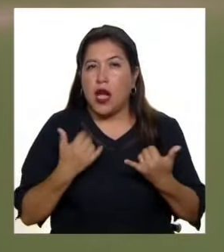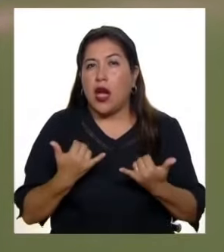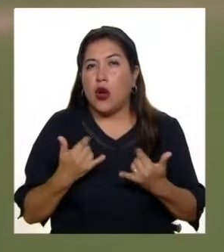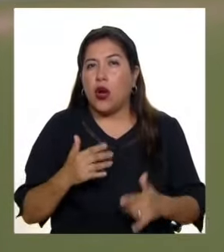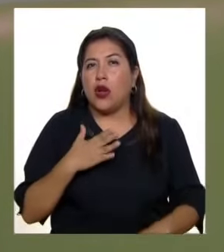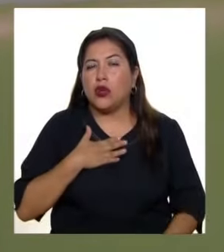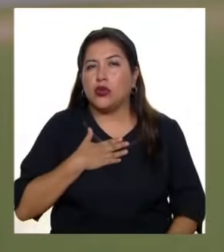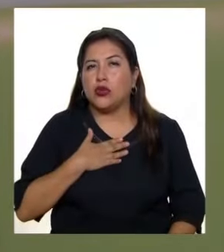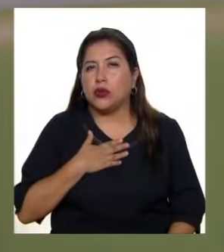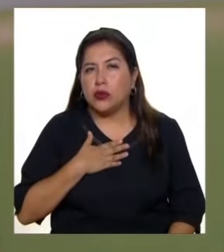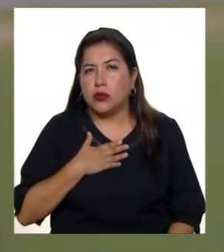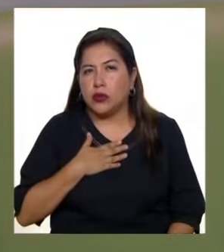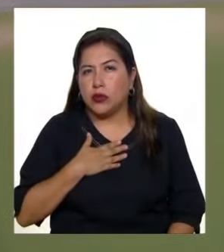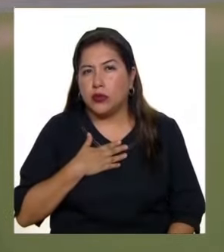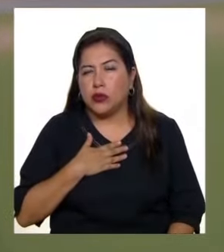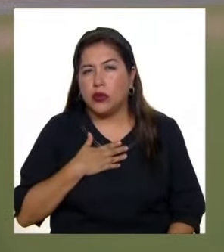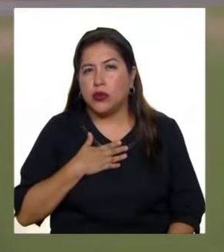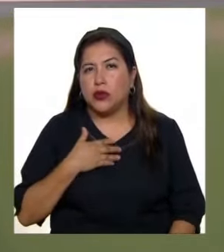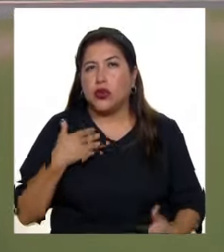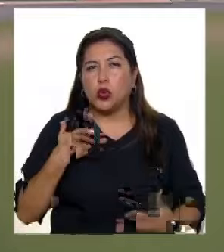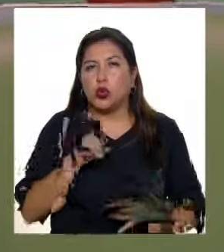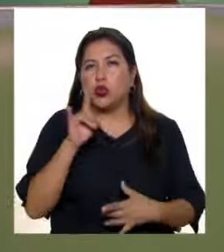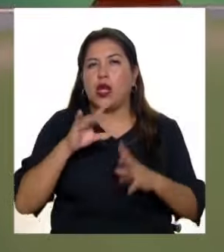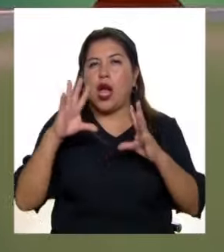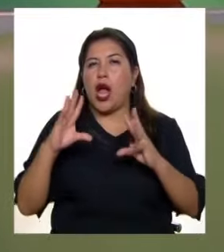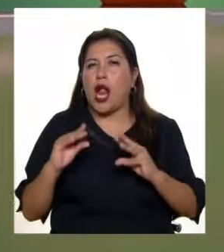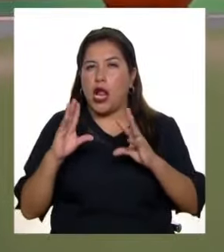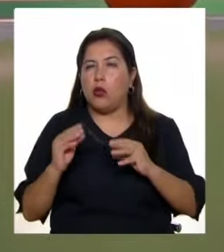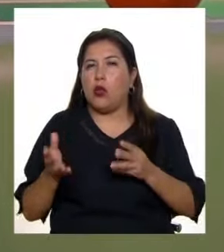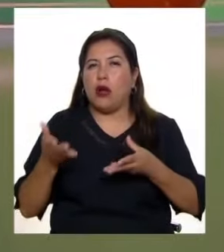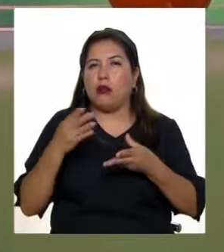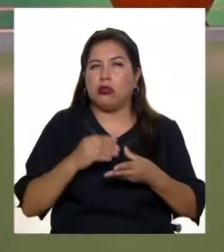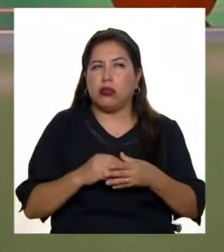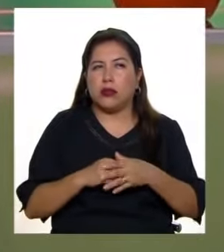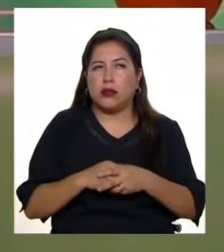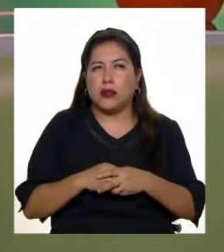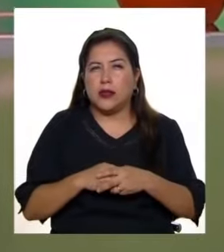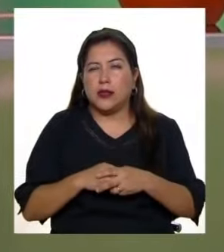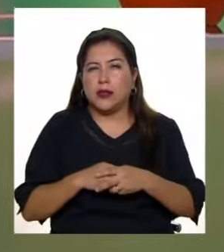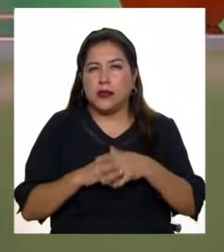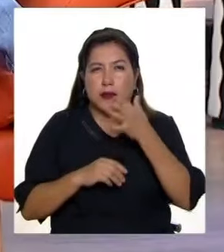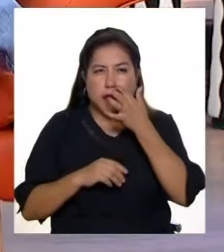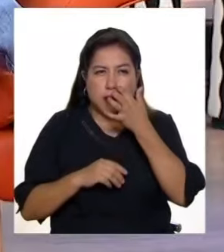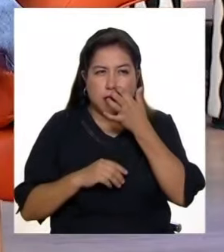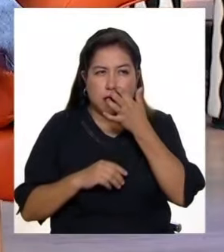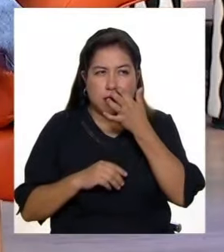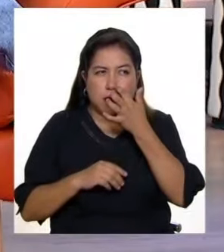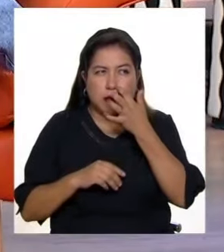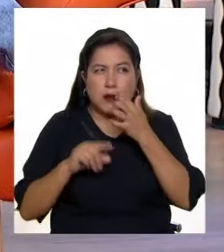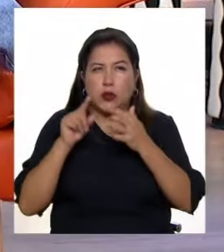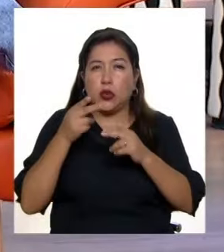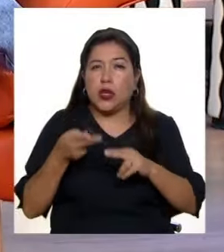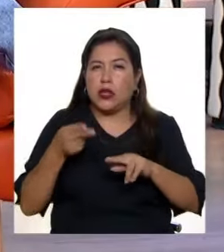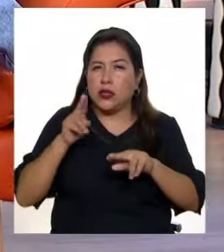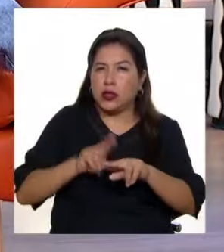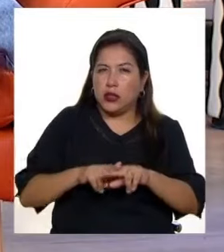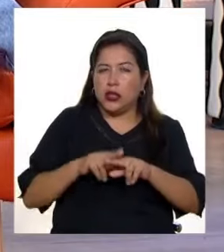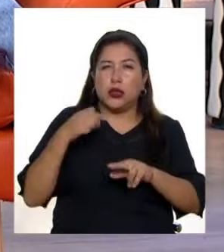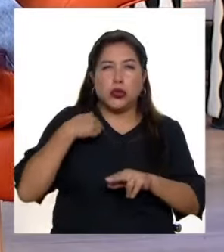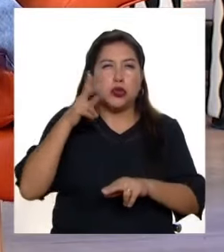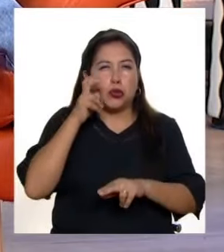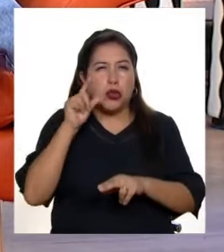puedo sentar, tengo que usar almohada. ¿Tiene que ver algo con eso? Lo de la parte segunda de que tienes que usar almohadas cuando estás sentado, sí te escuché.